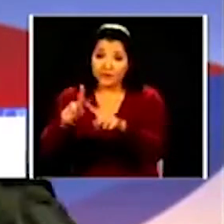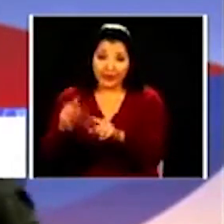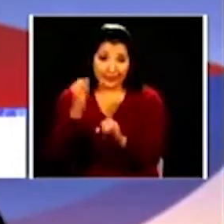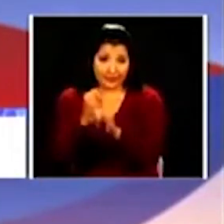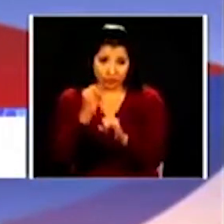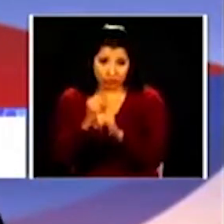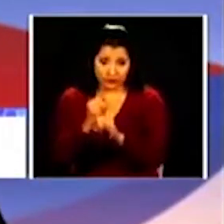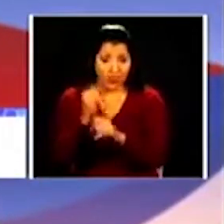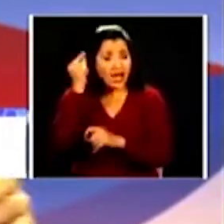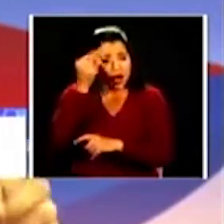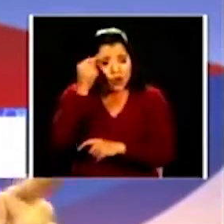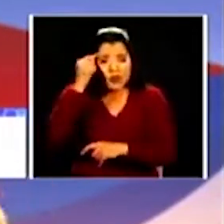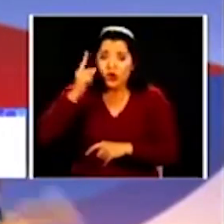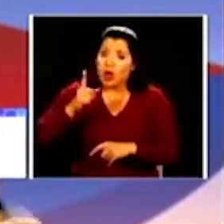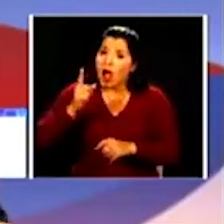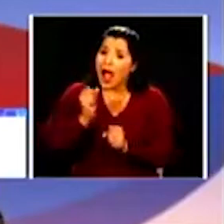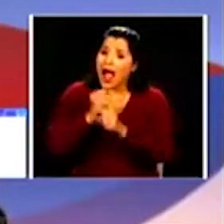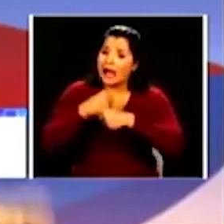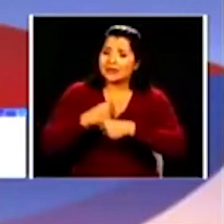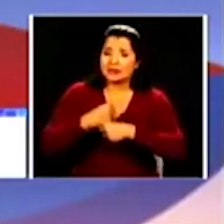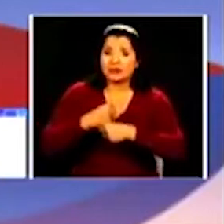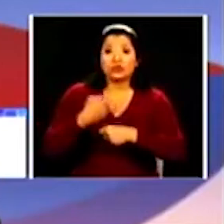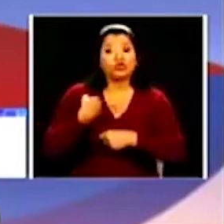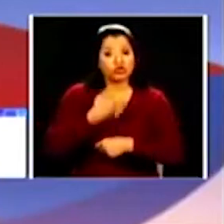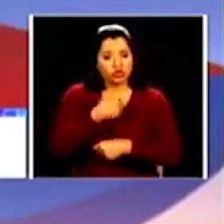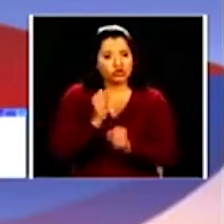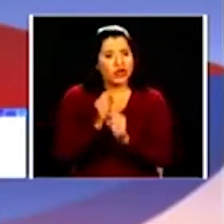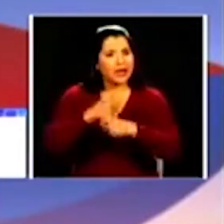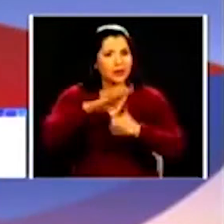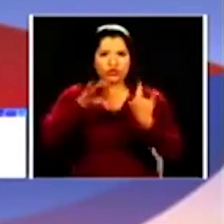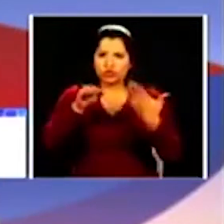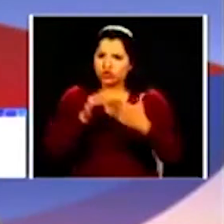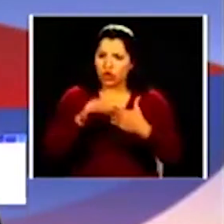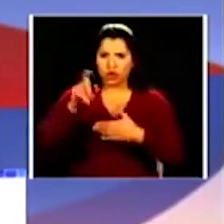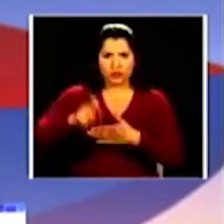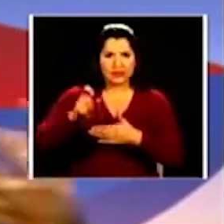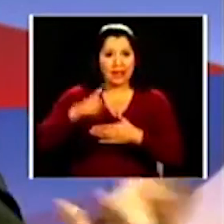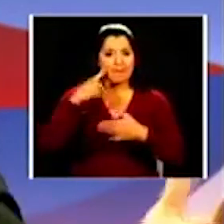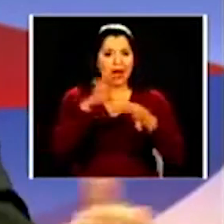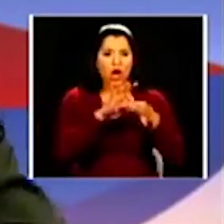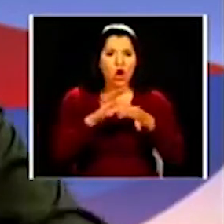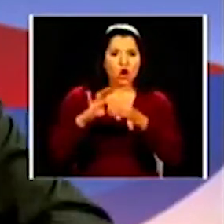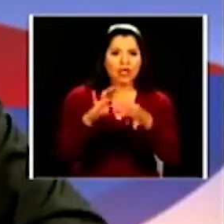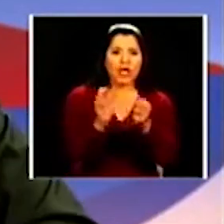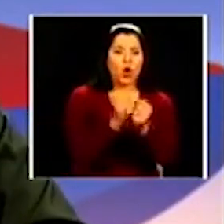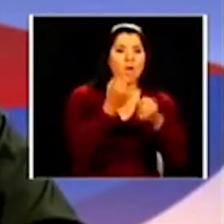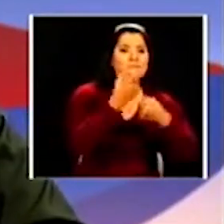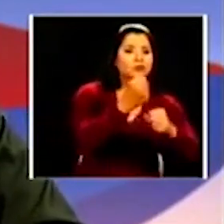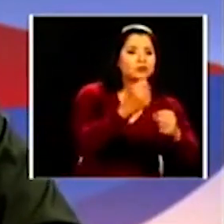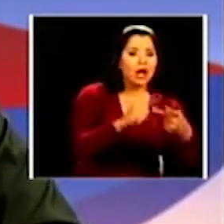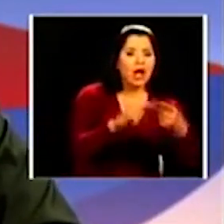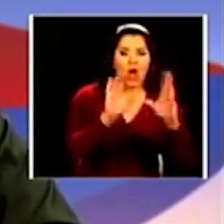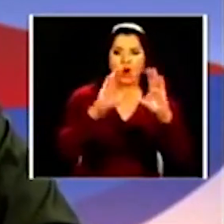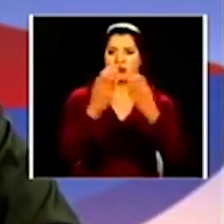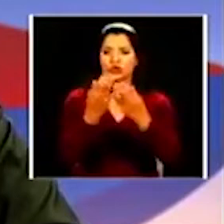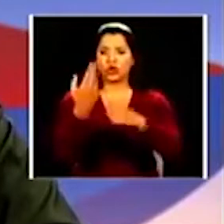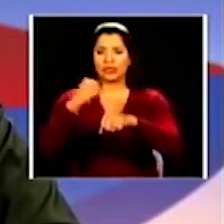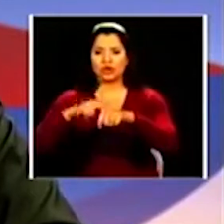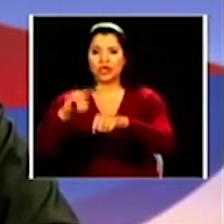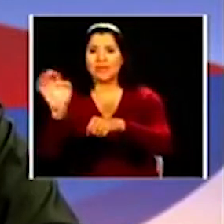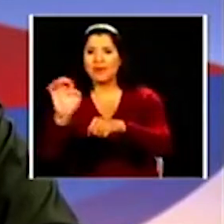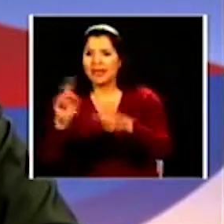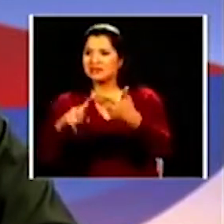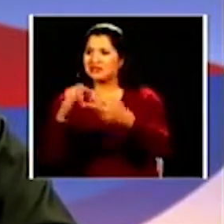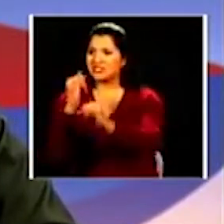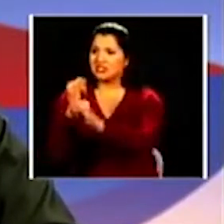el trabajo necesario para coordinar con las municipalidades y con Comisión Nacional de Emergencia y con las instituciones que sea necesario para traer